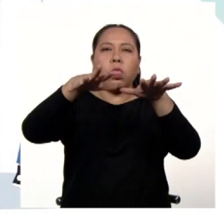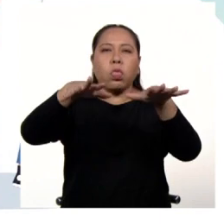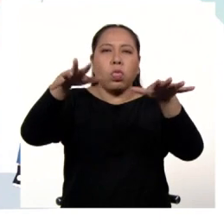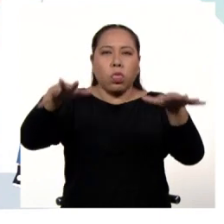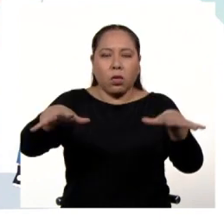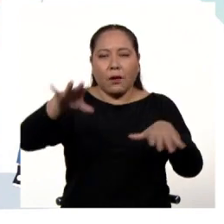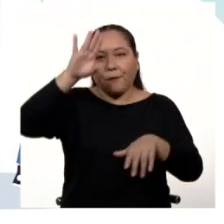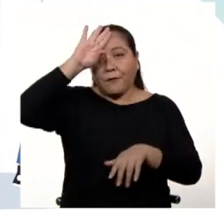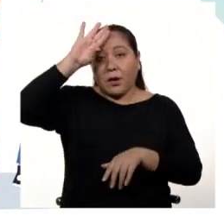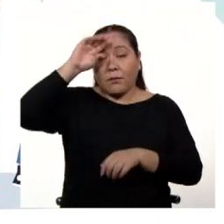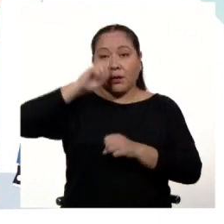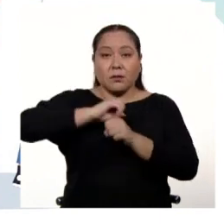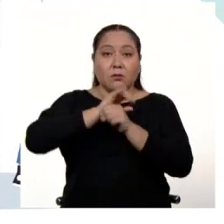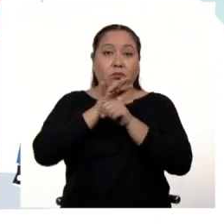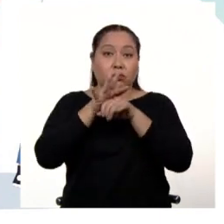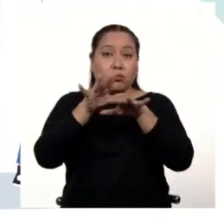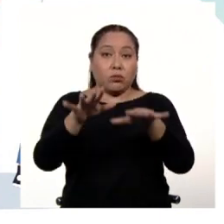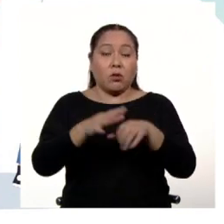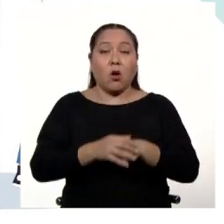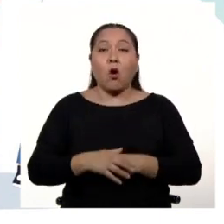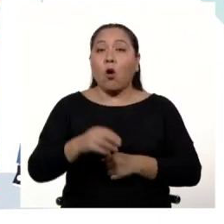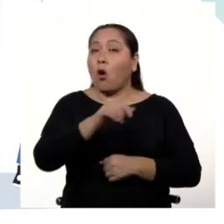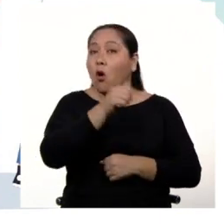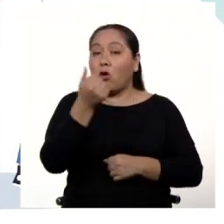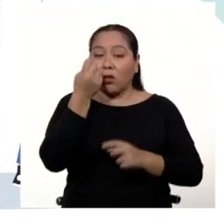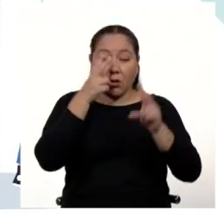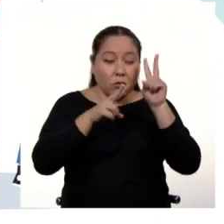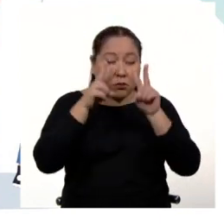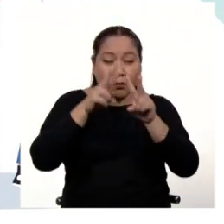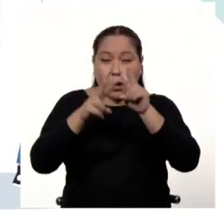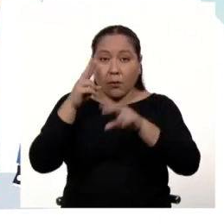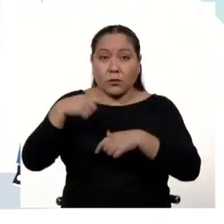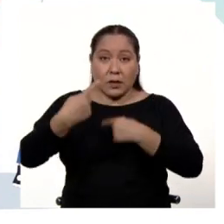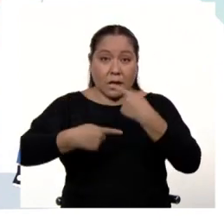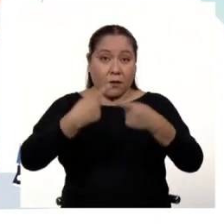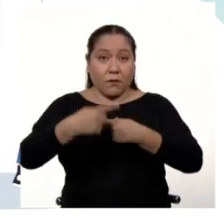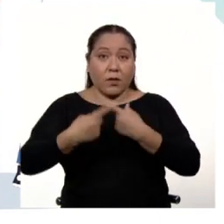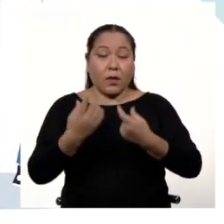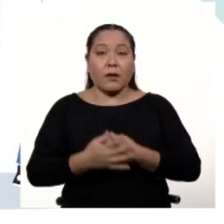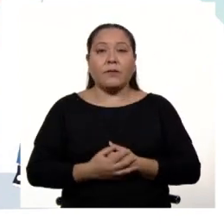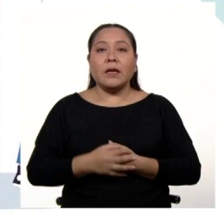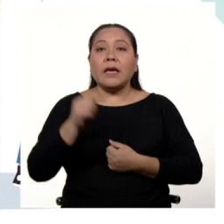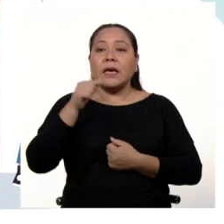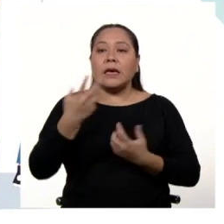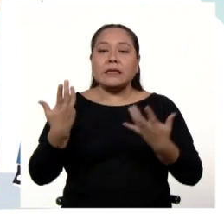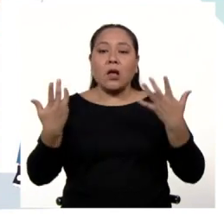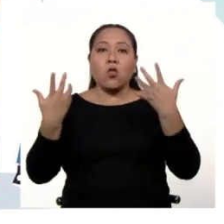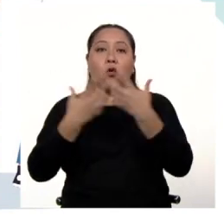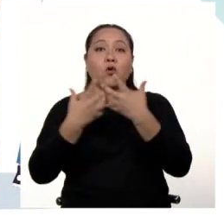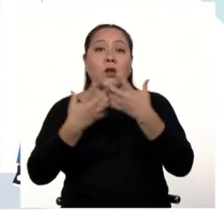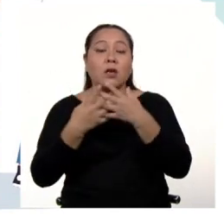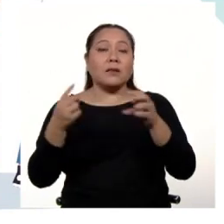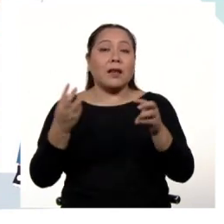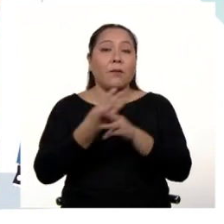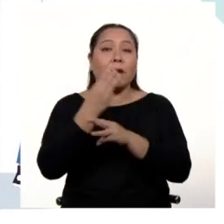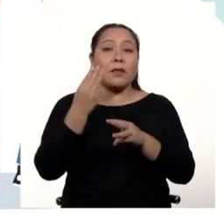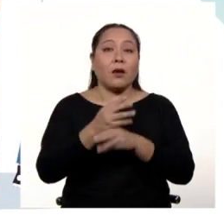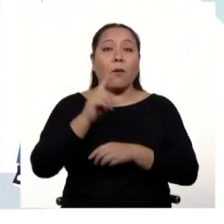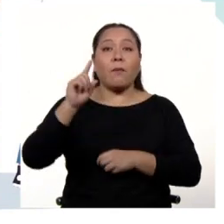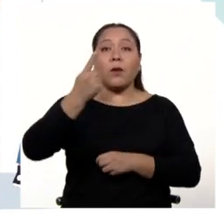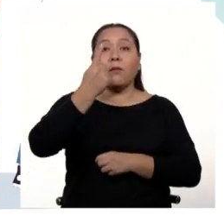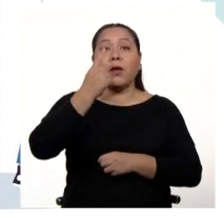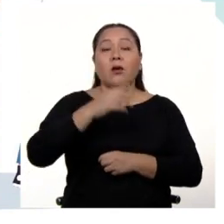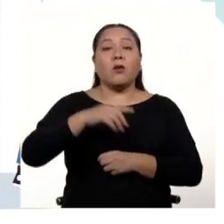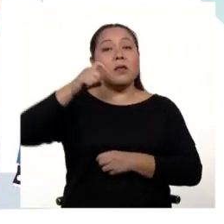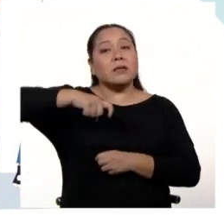el COVID-19 o algunos fenómenos que observamos en la vida cotidiana y que guardan relación con la matemática, primero